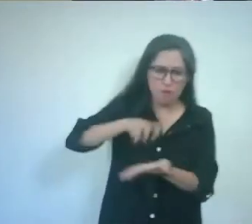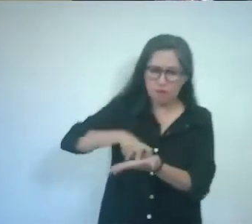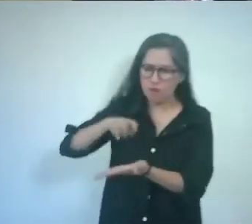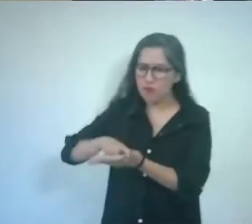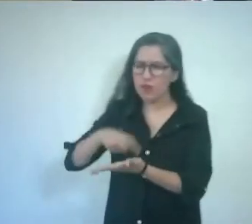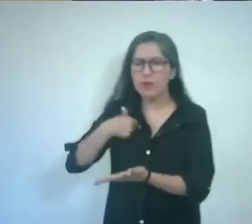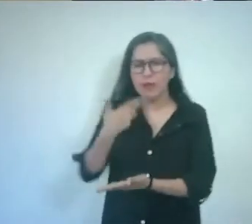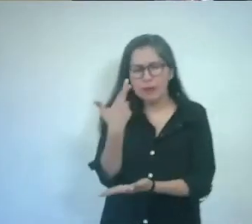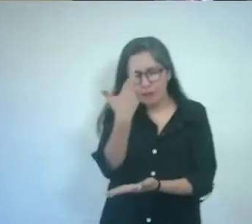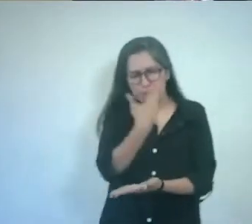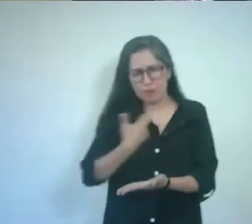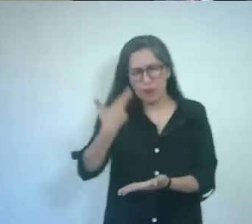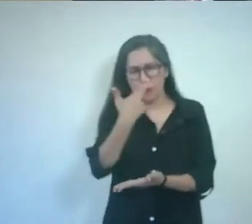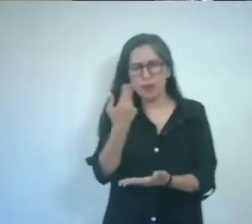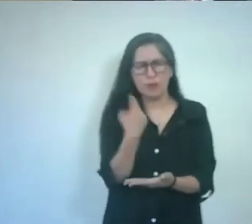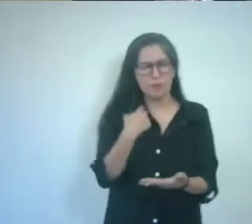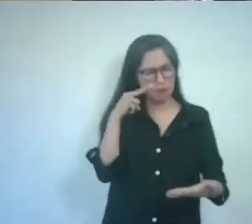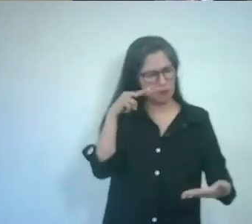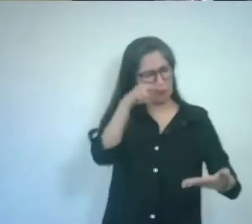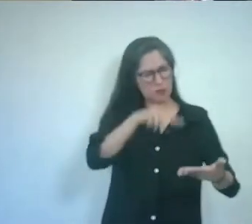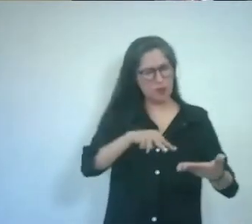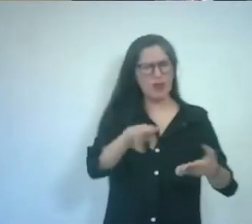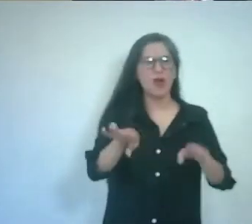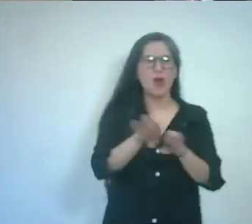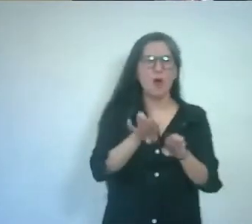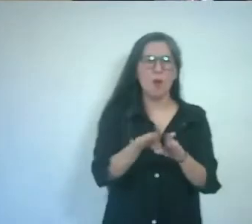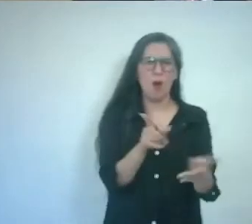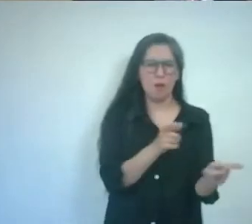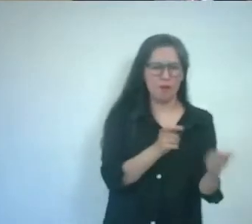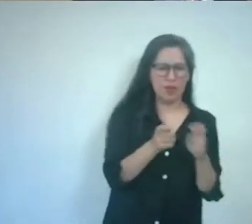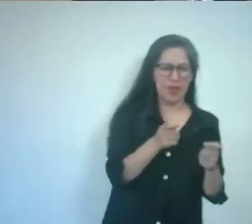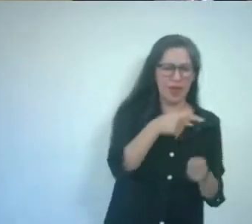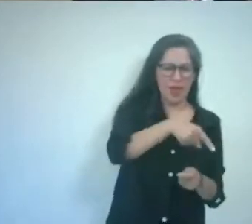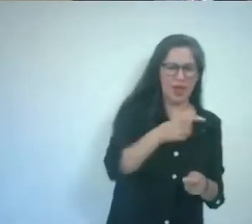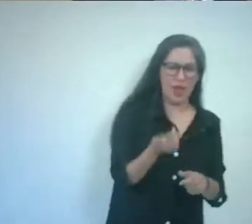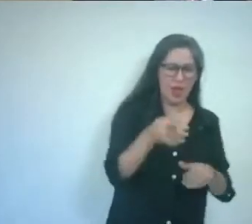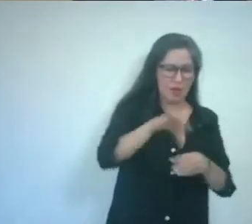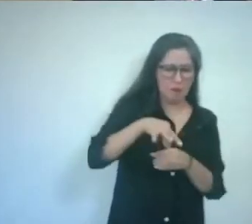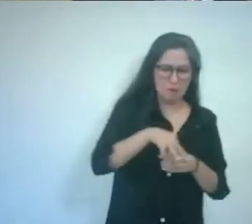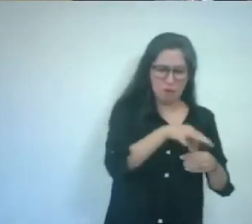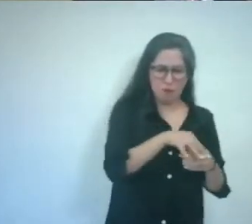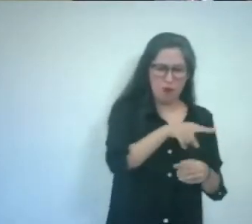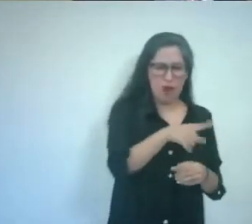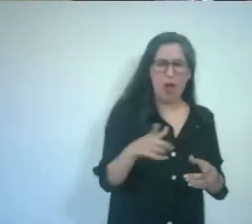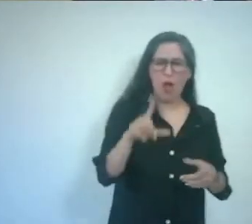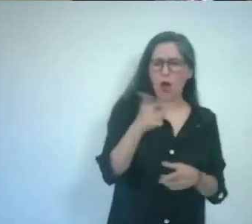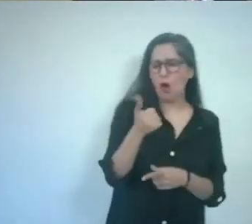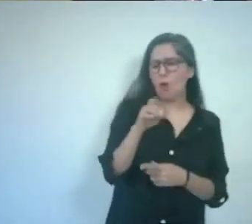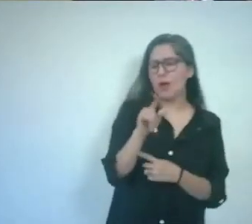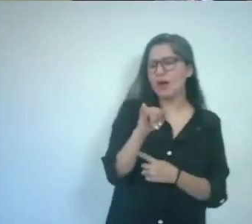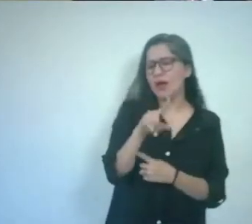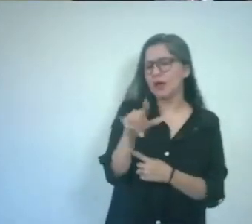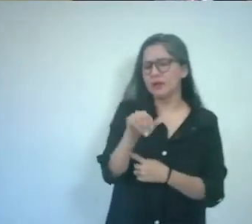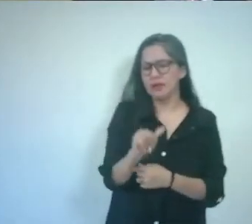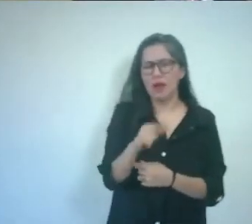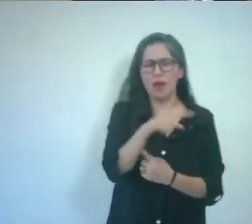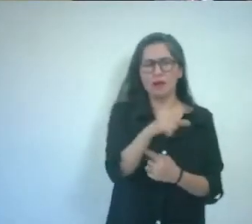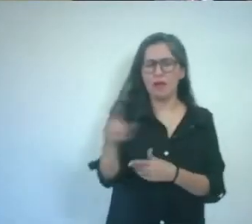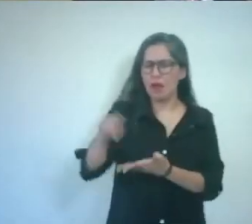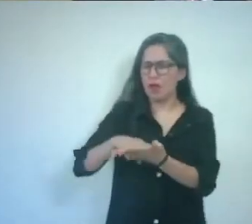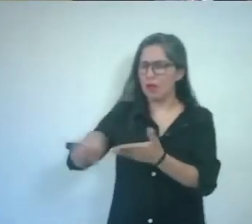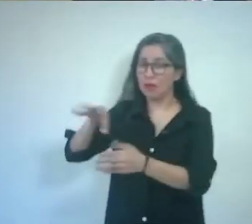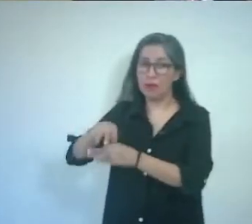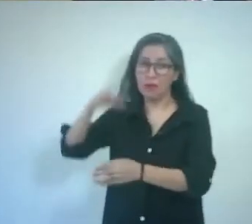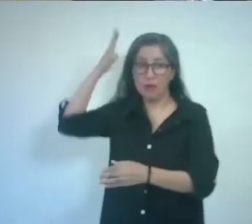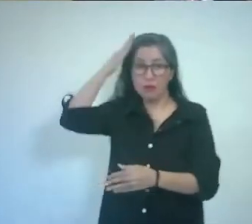echamos una buena vista a nuestro sistema de gobernanza electoral en términos de la fortaleza presupuestal de las autoridades electorales? Digo,